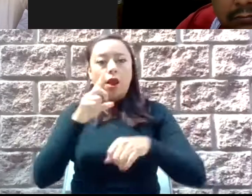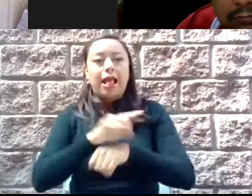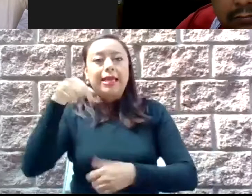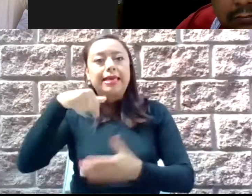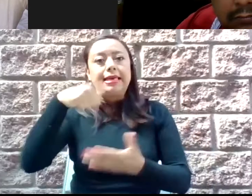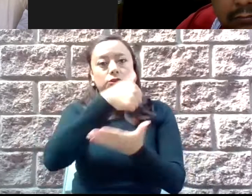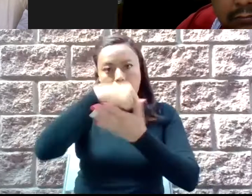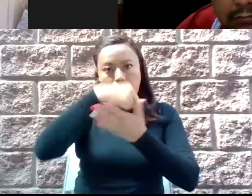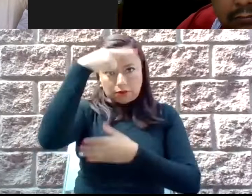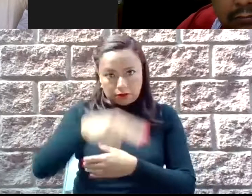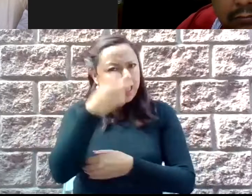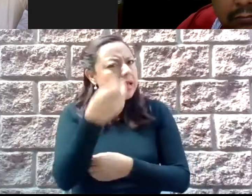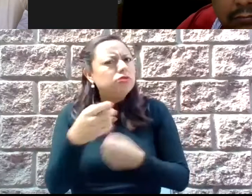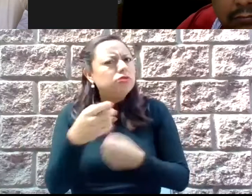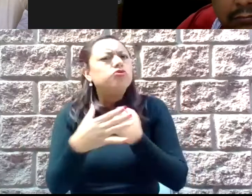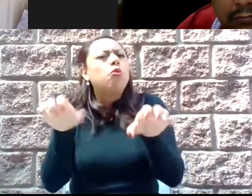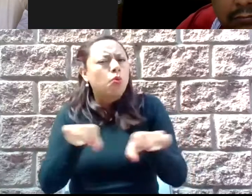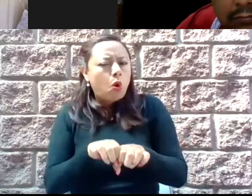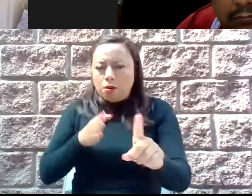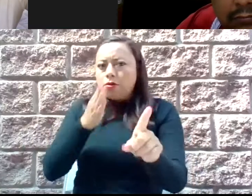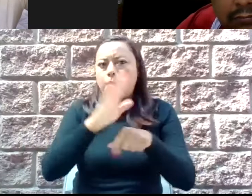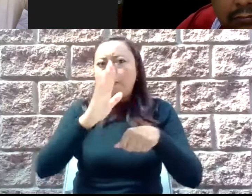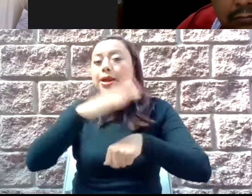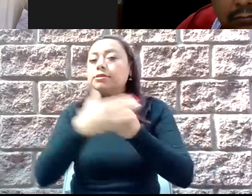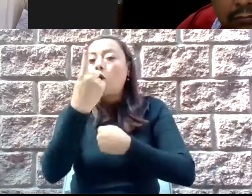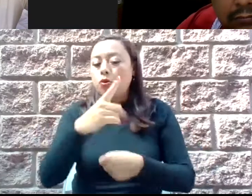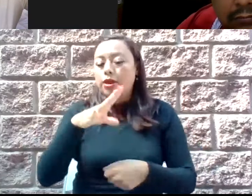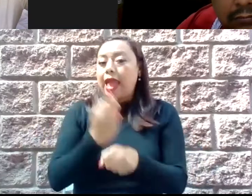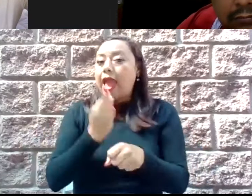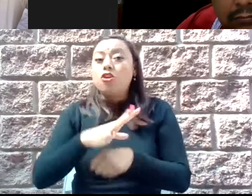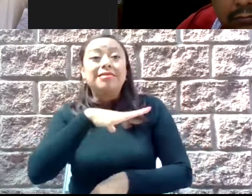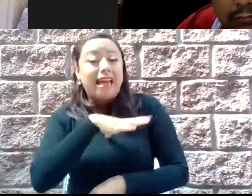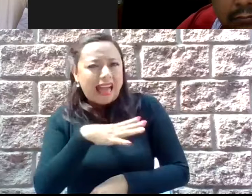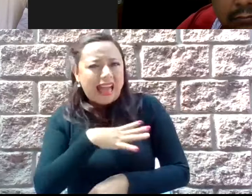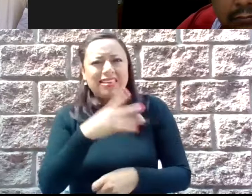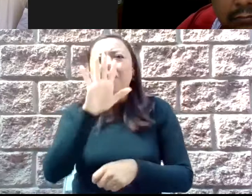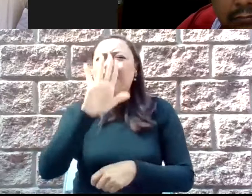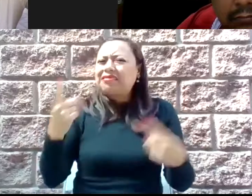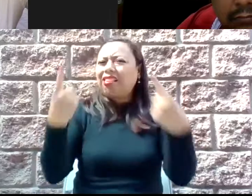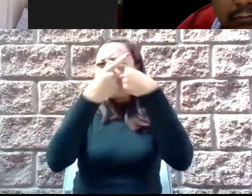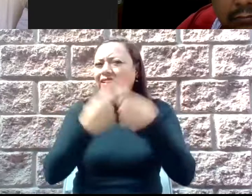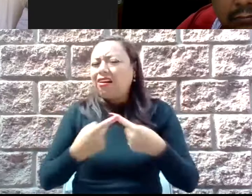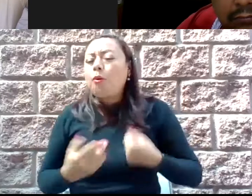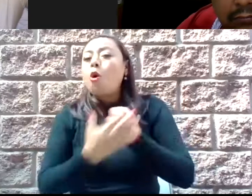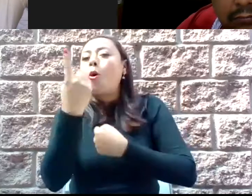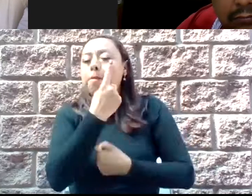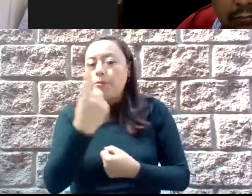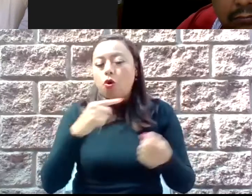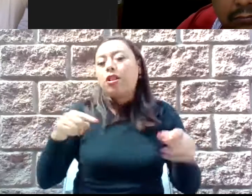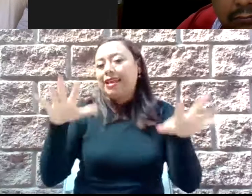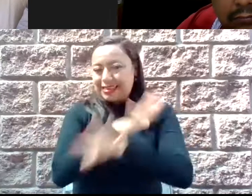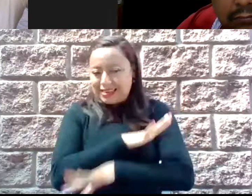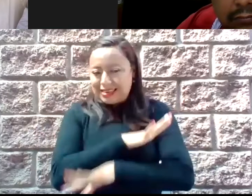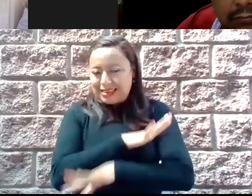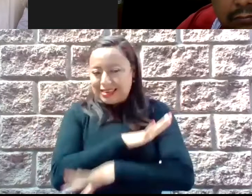Esto obedece directamente a que actualmente existe una discrepancia derivada de la reforma constitucional que